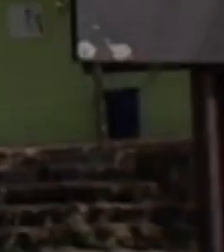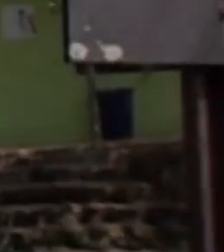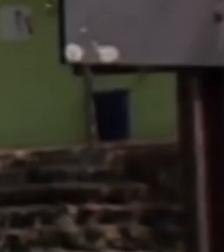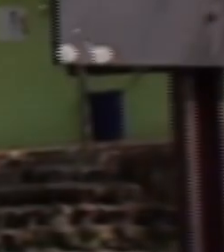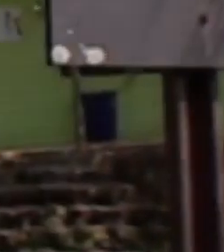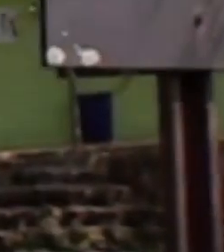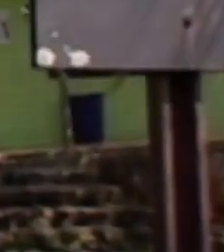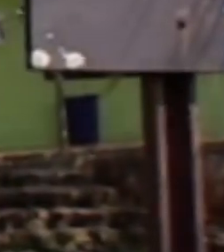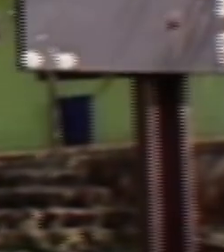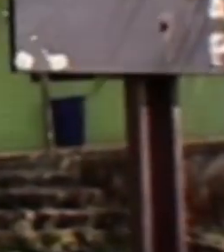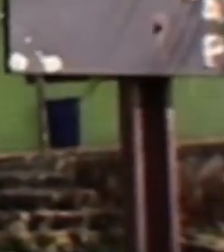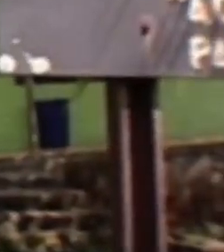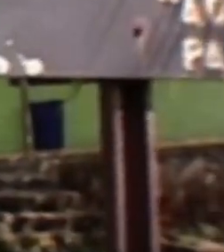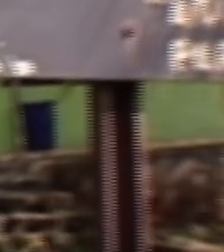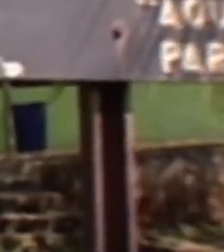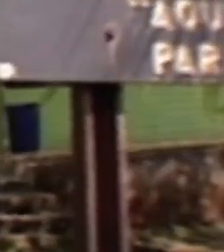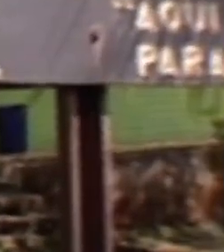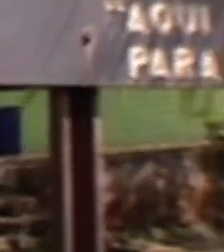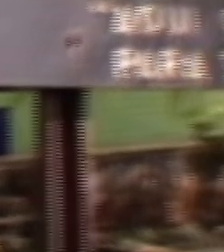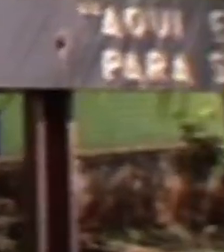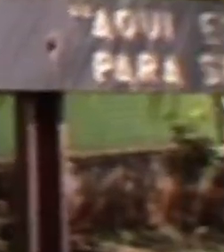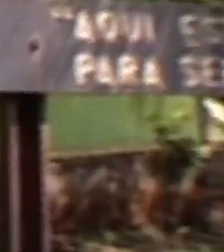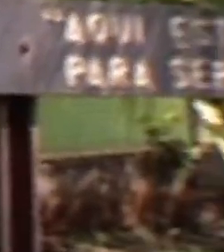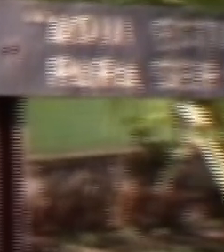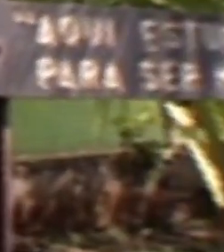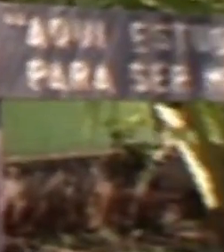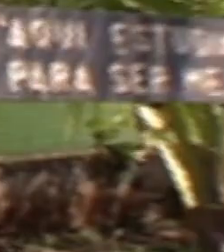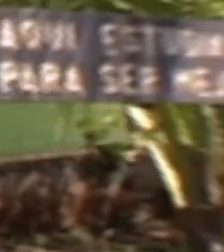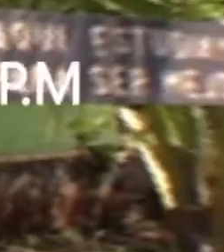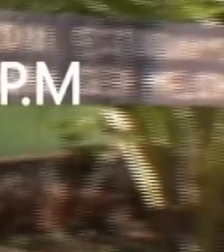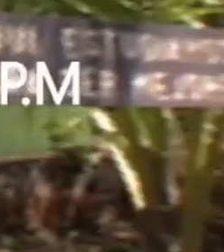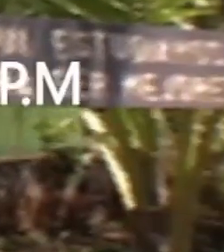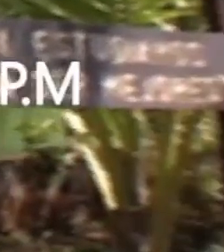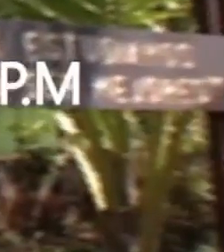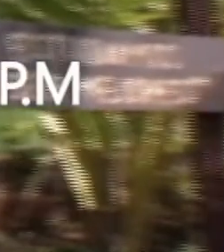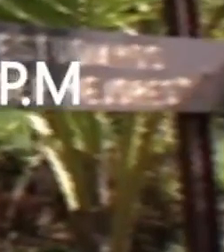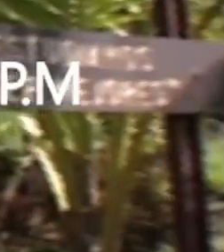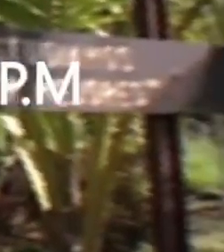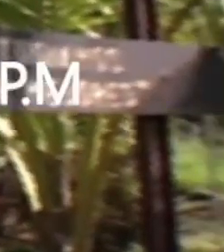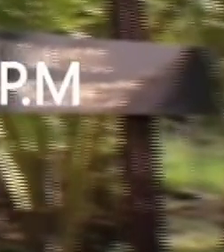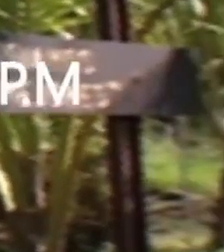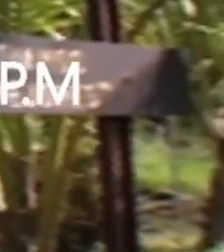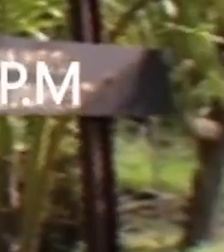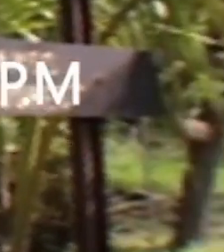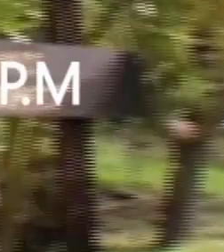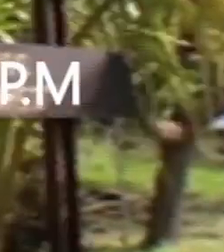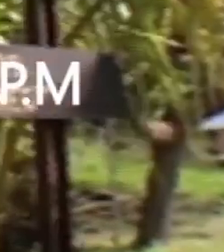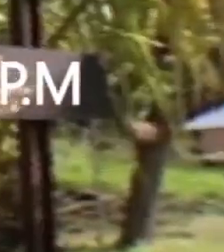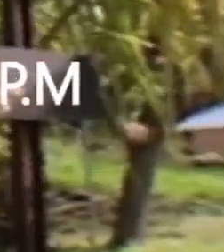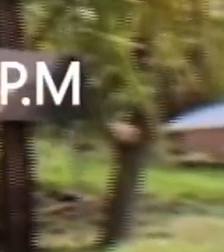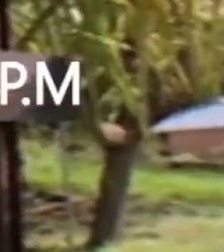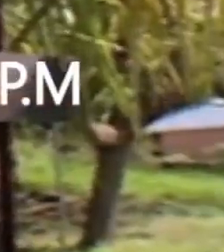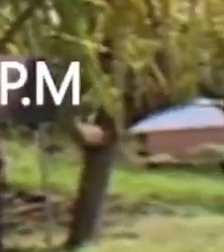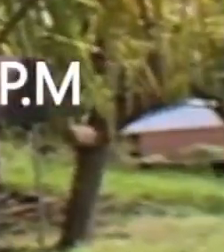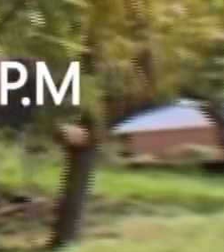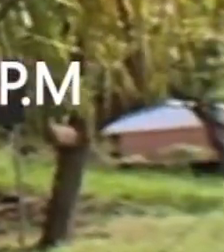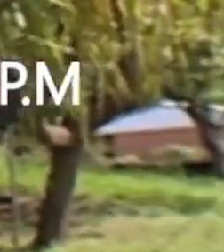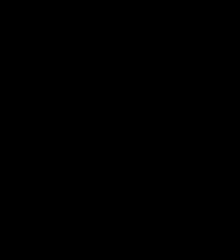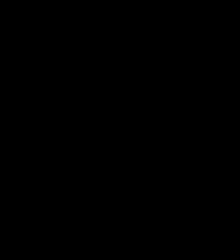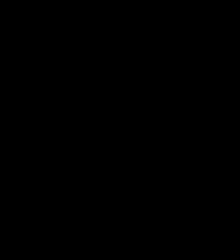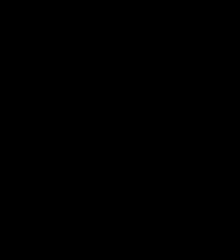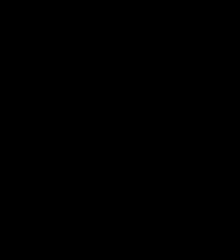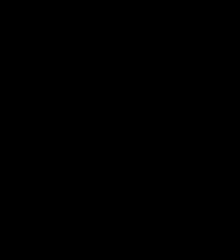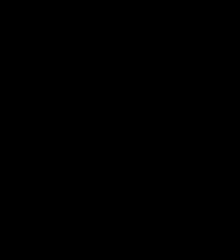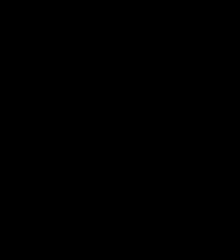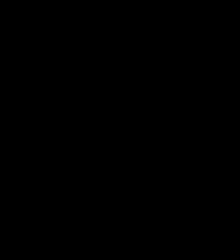del agua. Miércoles a las 9:30 de la noche y sábados a las 7 de la mañana y a las 4:30 de la